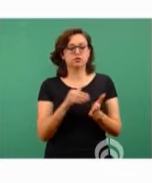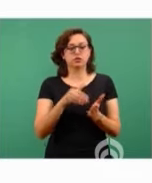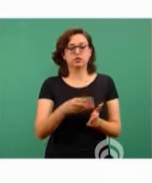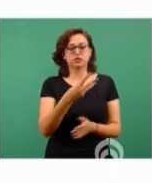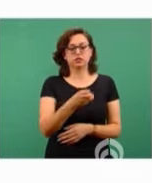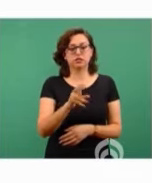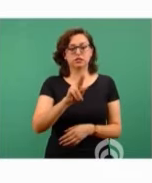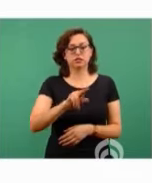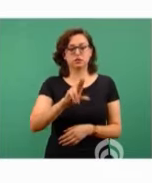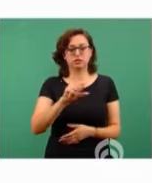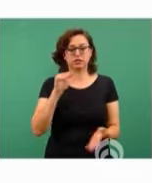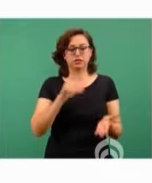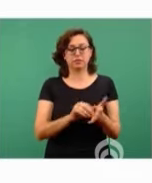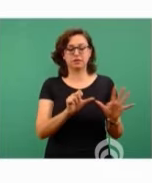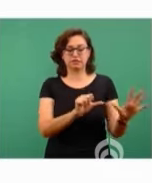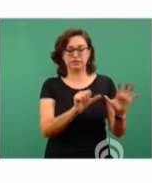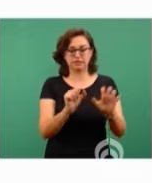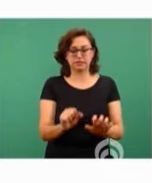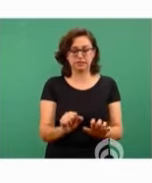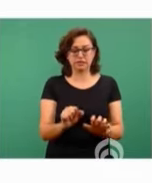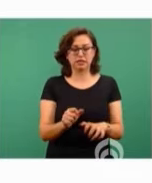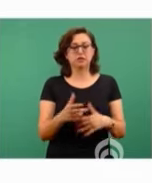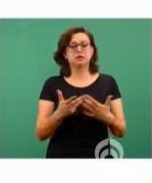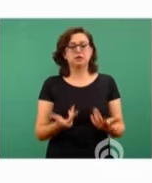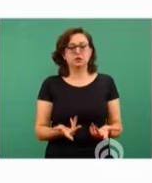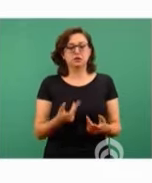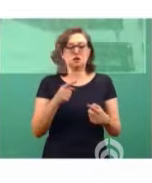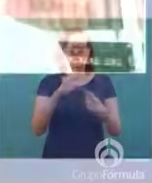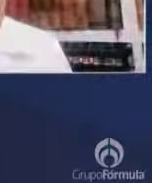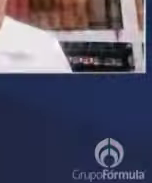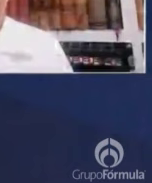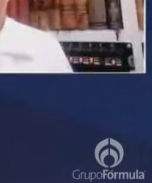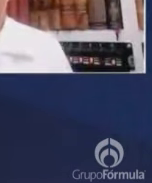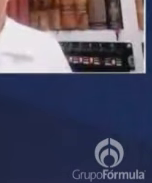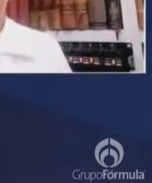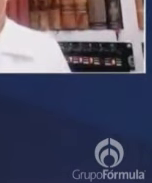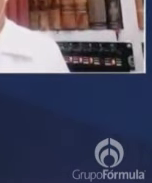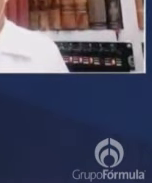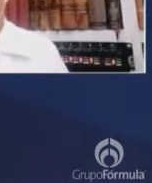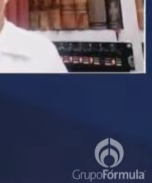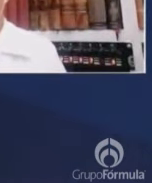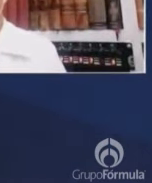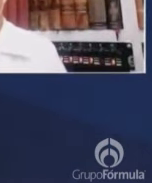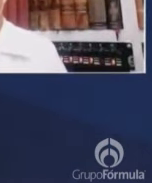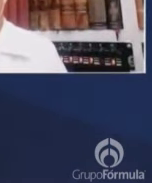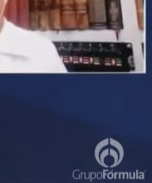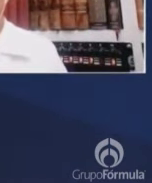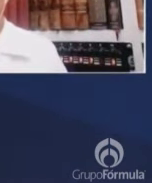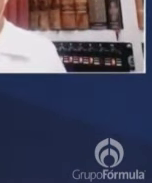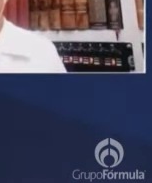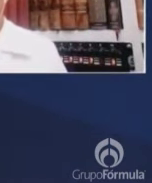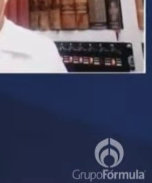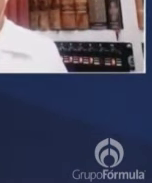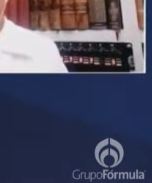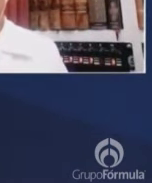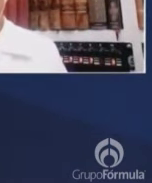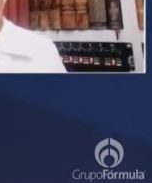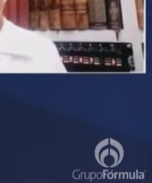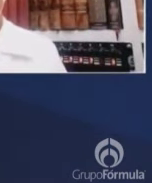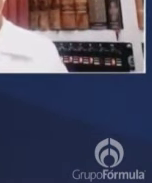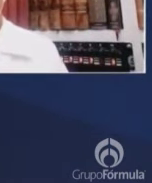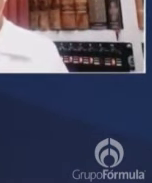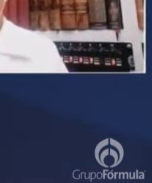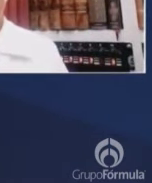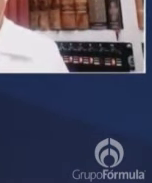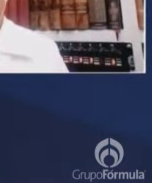con mucho gusto, buena tarde de lunes, ¿cómo te va? ¿Qué tal, maestro Urdiales? Qué gusto saludarte a ti, saludarlos